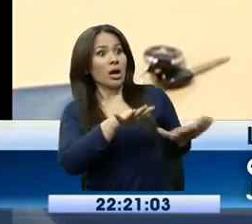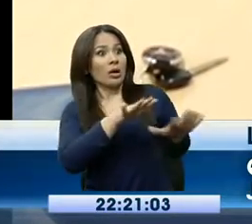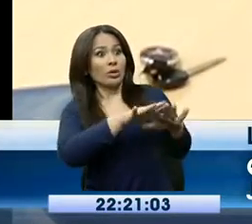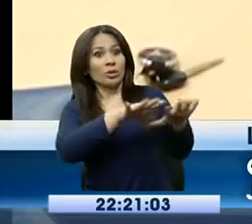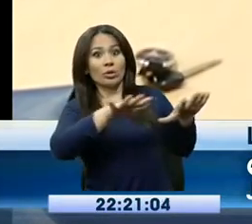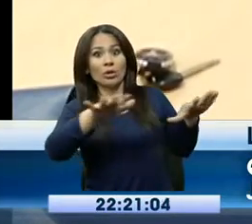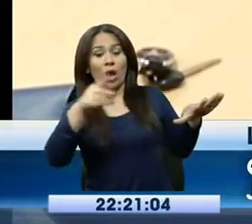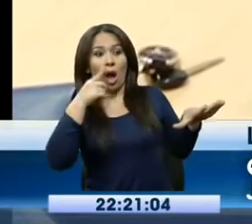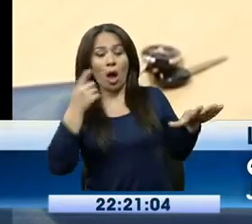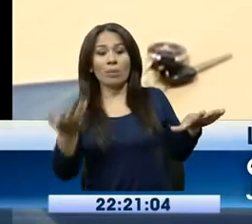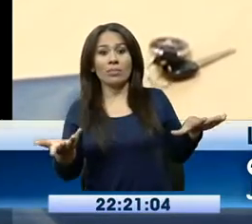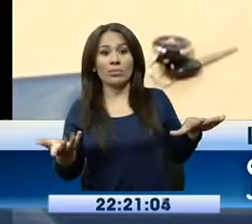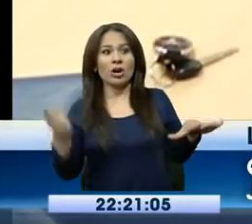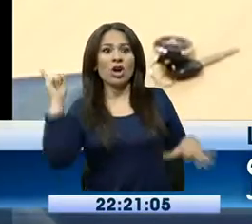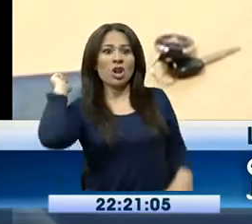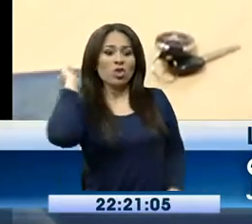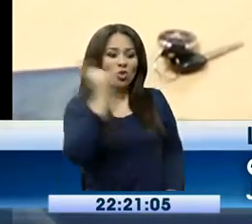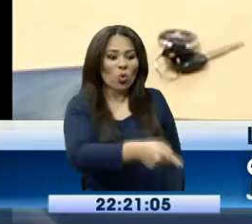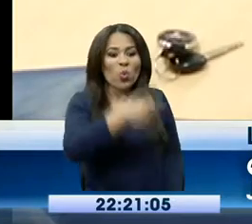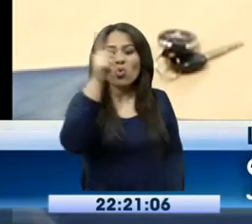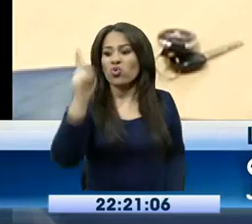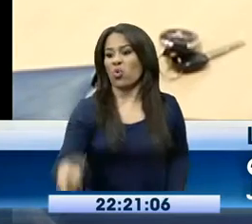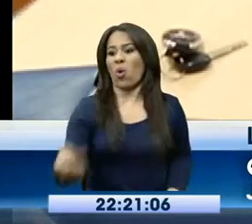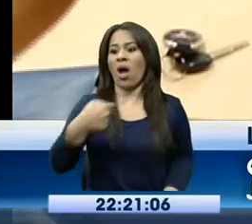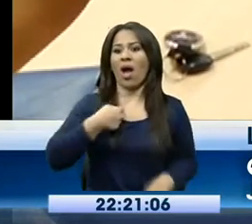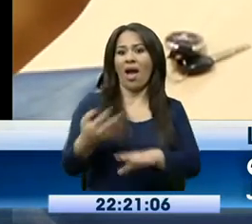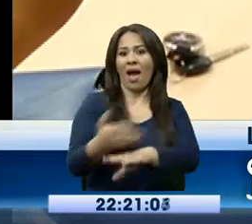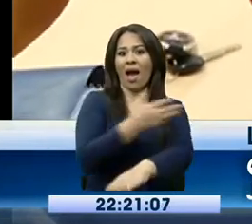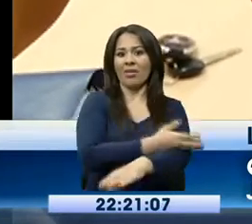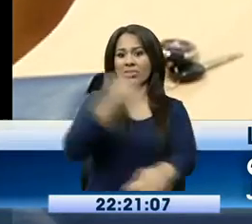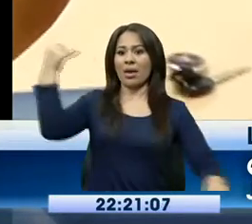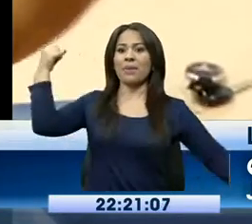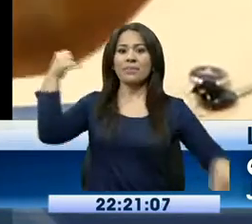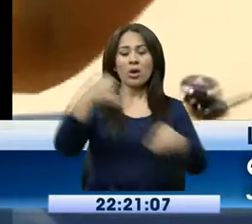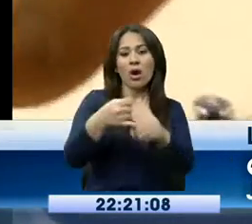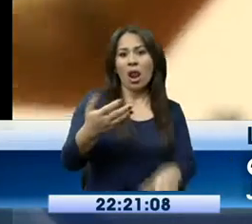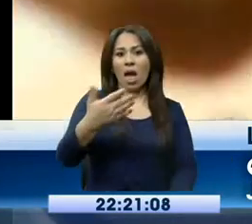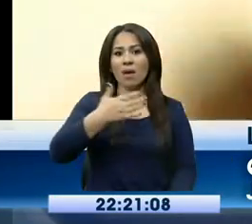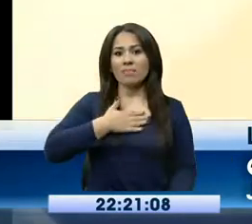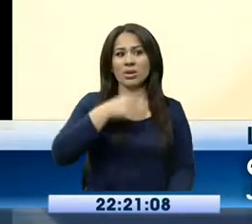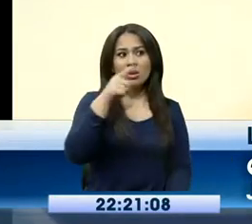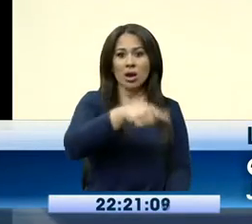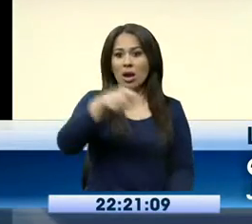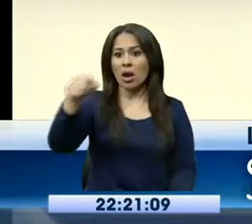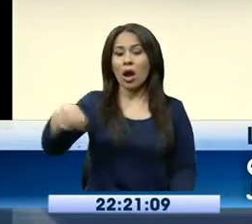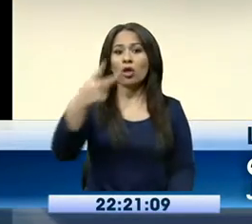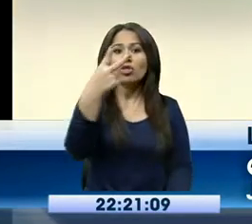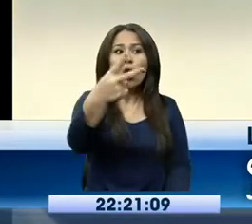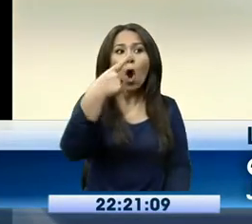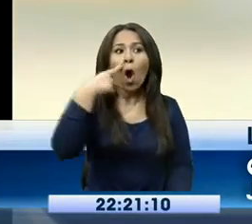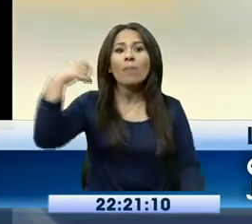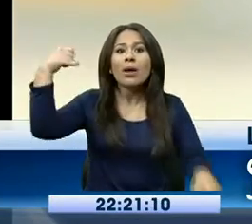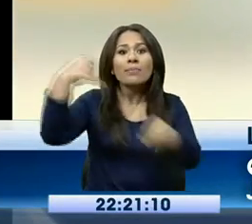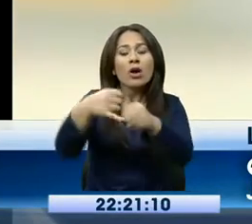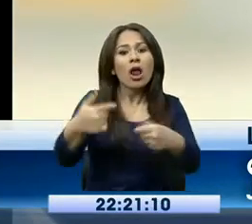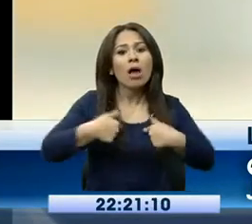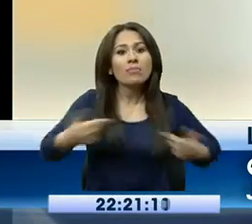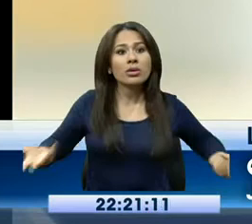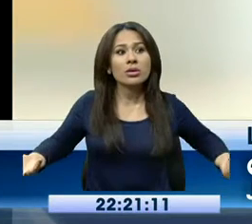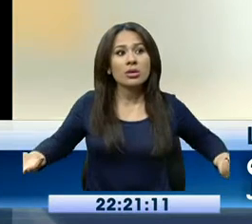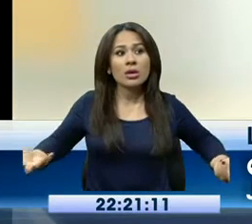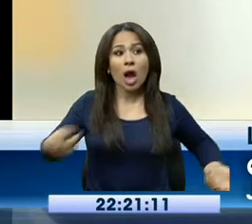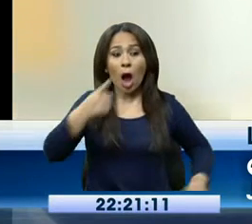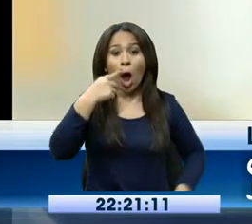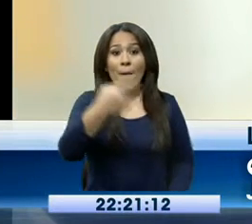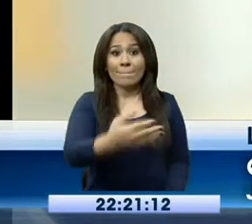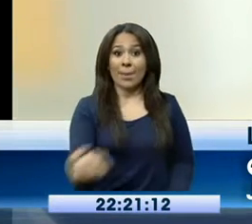estaban, tú y tú me desgraciaron la vida, solo a dos nombró. Me desgraciaron la vida. Entonces el hombre